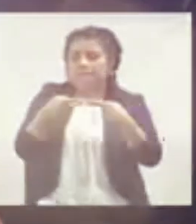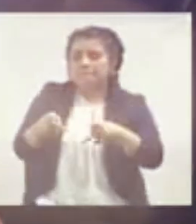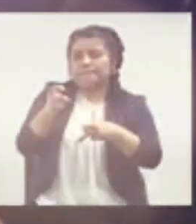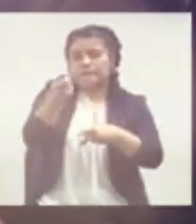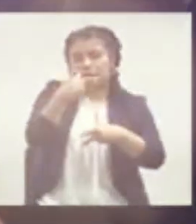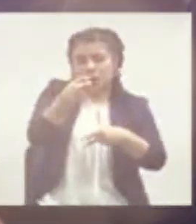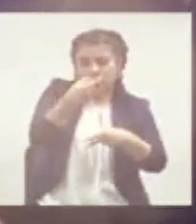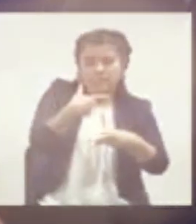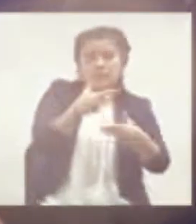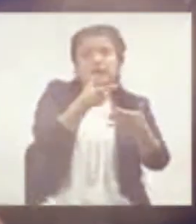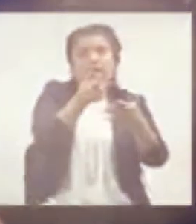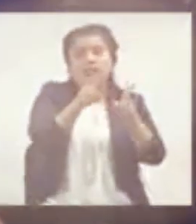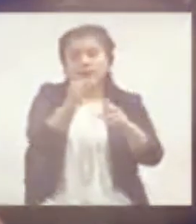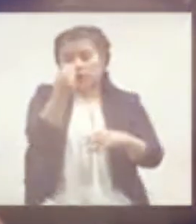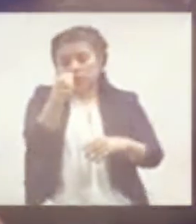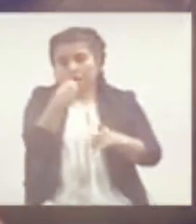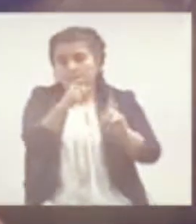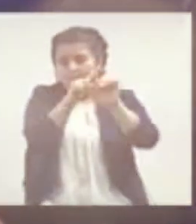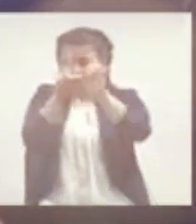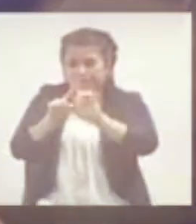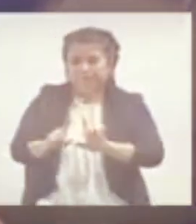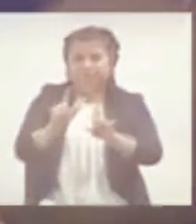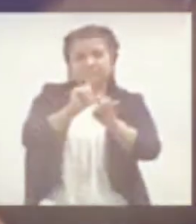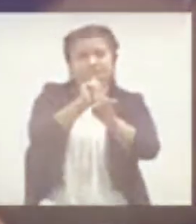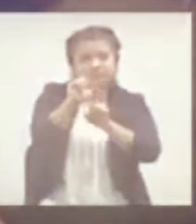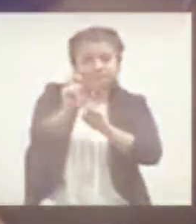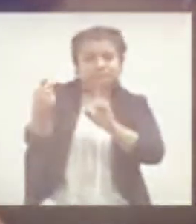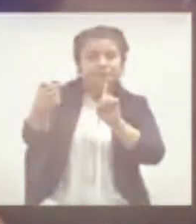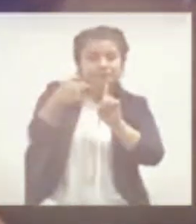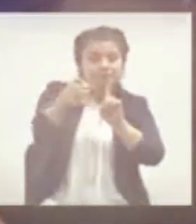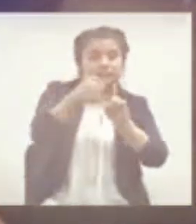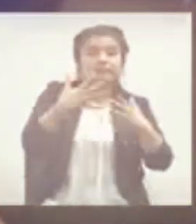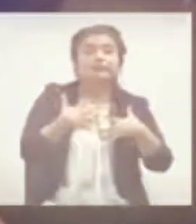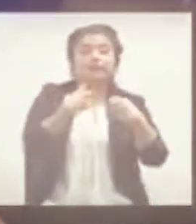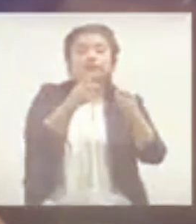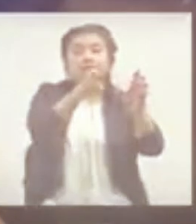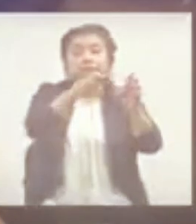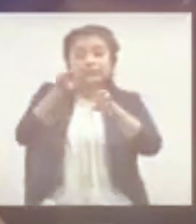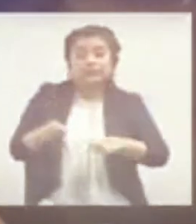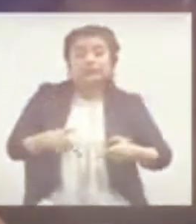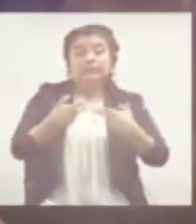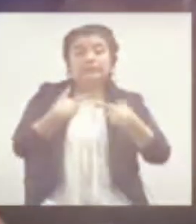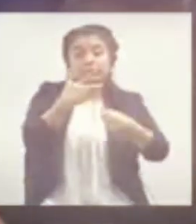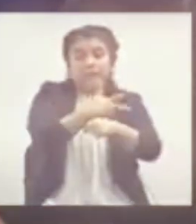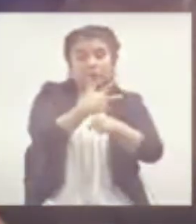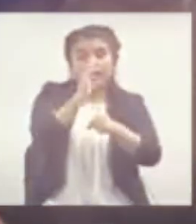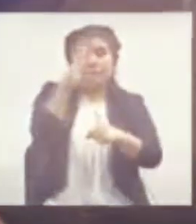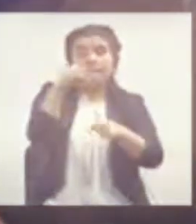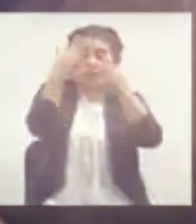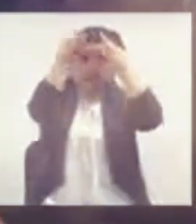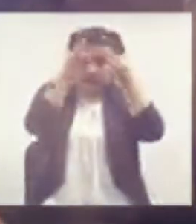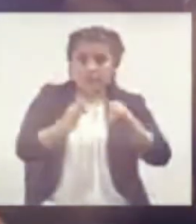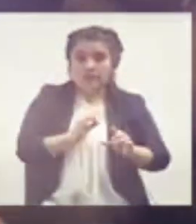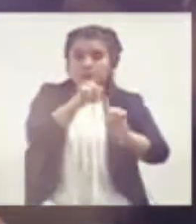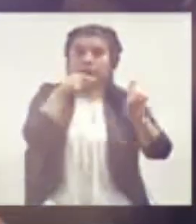farmacéuticos, químicos y de todos aquellos que puedan afectar la salud y el bienestar de los habitantes, porque ello implica que las decisiones que se toman